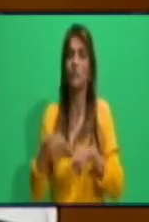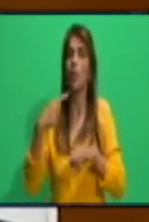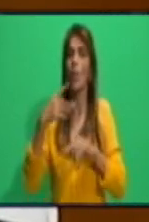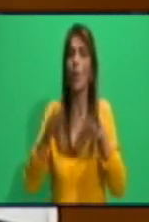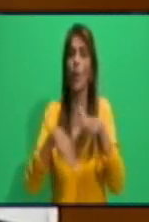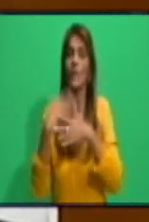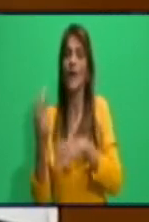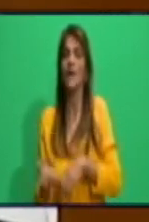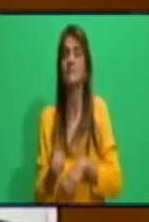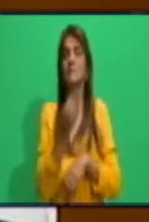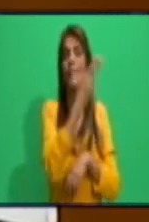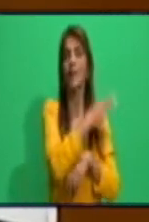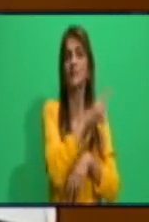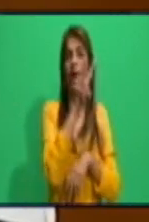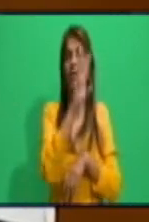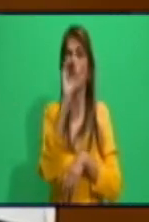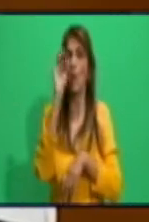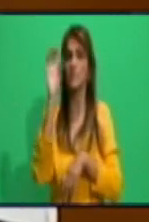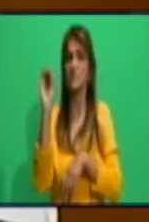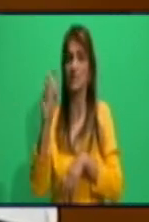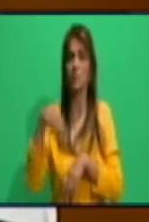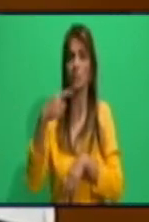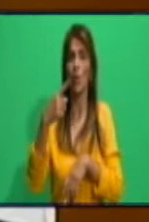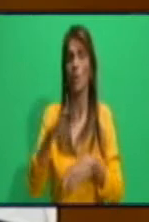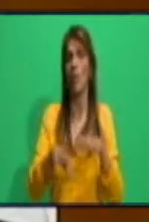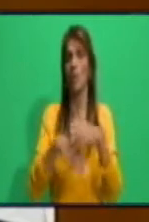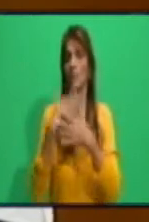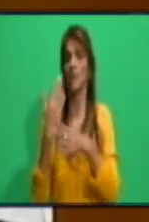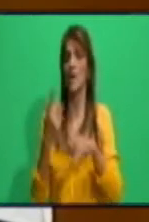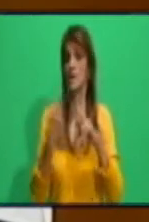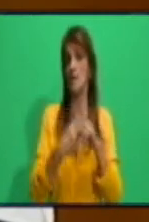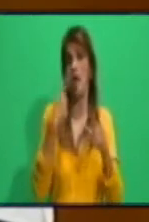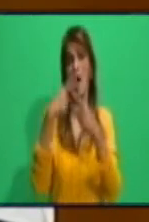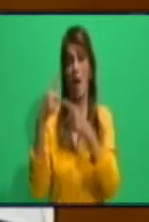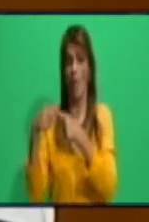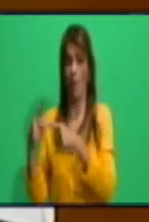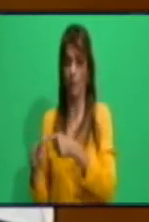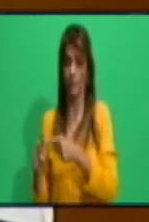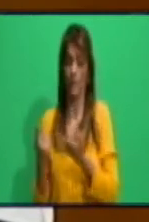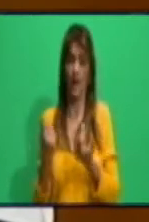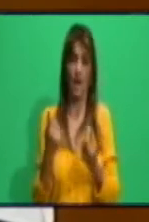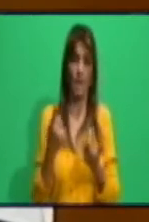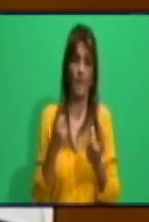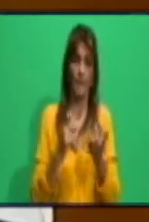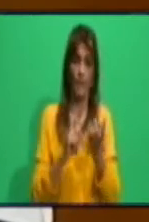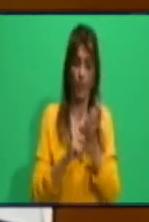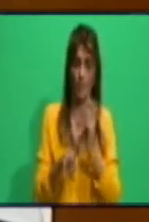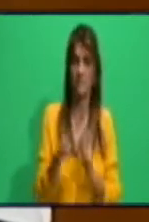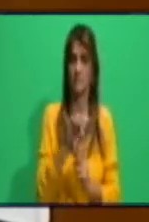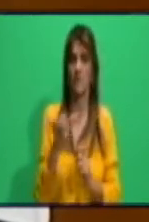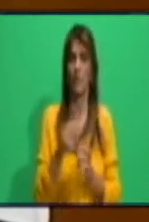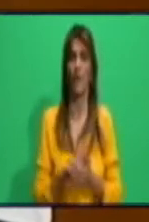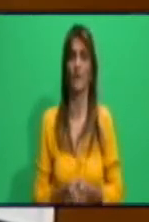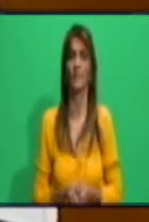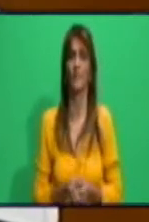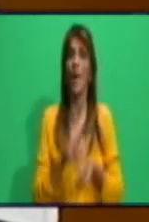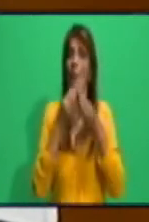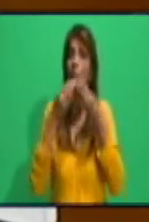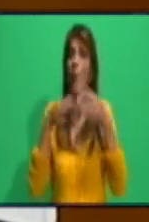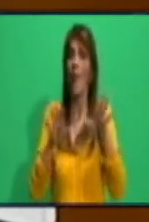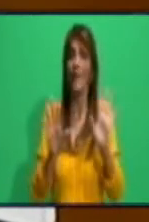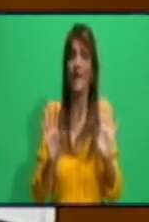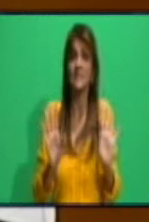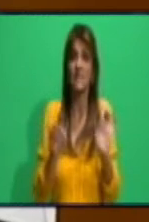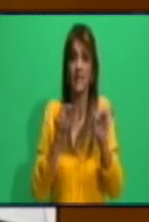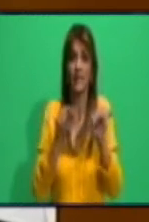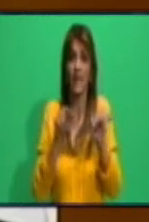resto de la provincia donde nos da la capacidad del ministerio, entonces enviamos el resto de las muestras. Puede ser que esa caiga en ese tipo de momento en que no se ha enviado todavía porque